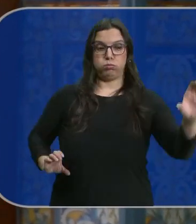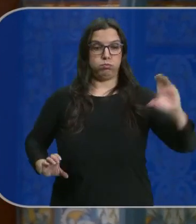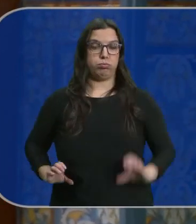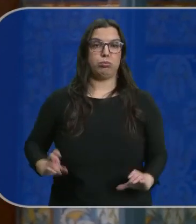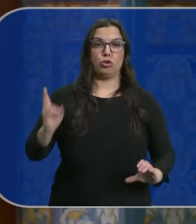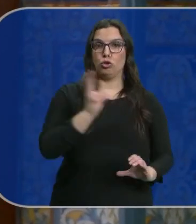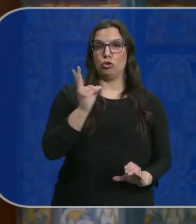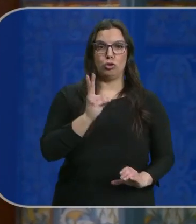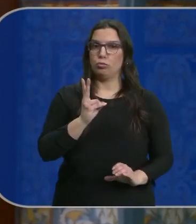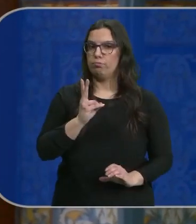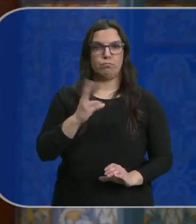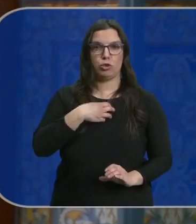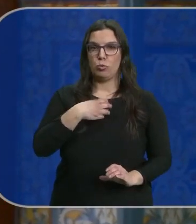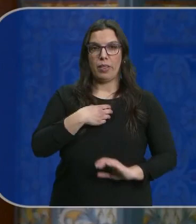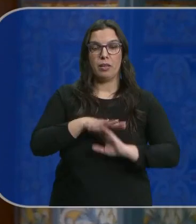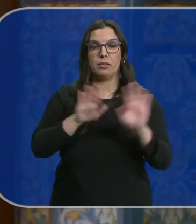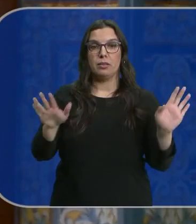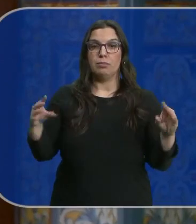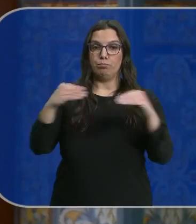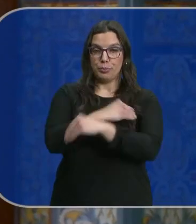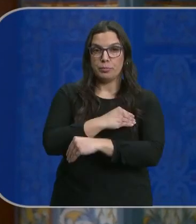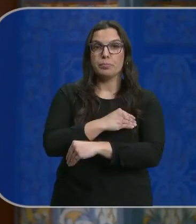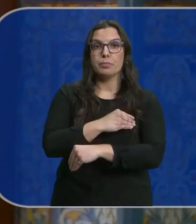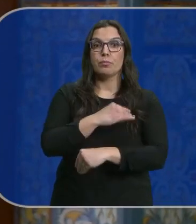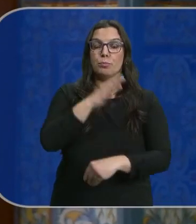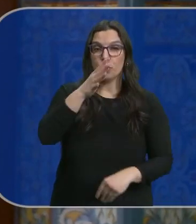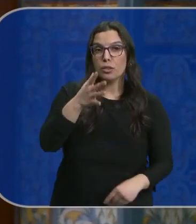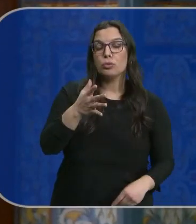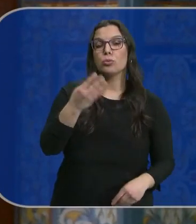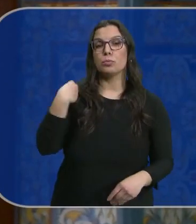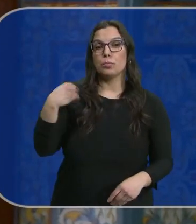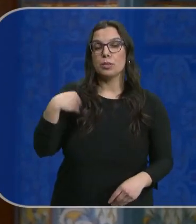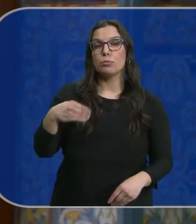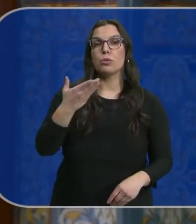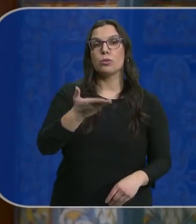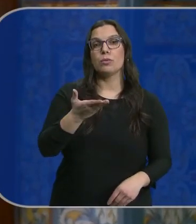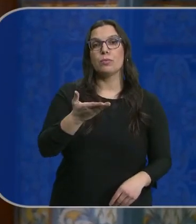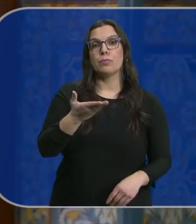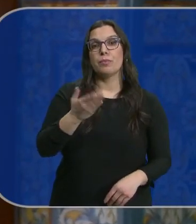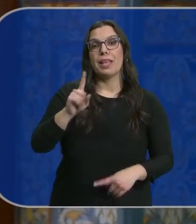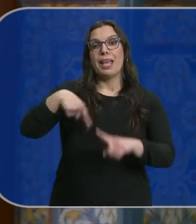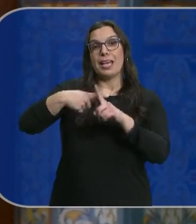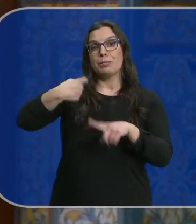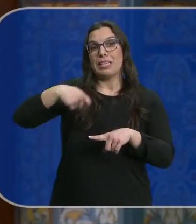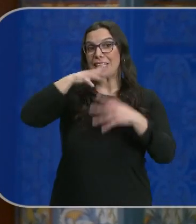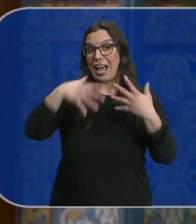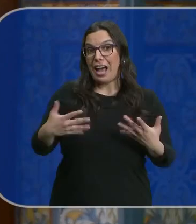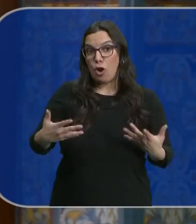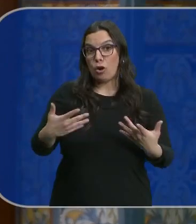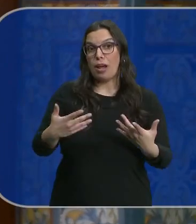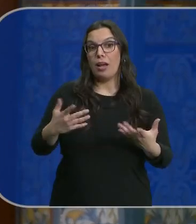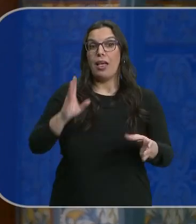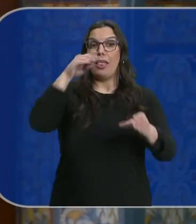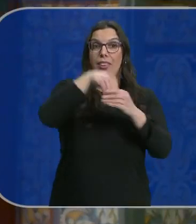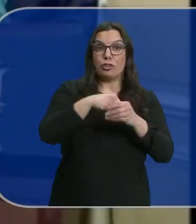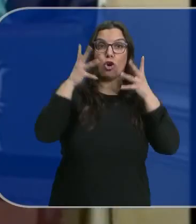trabajo, retribuidos o no. De manera que eso es lo que explica, por ejemplo, que no haya muchos expresidentes, en este momento ninguno,